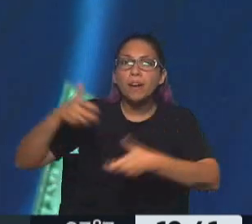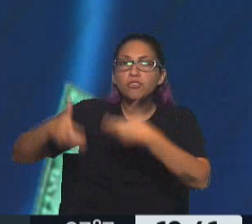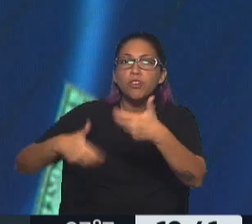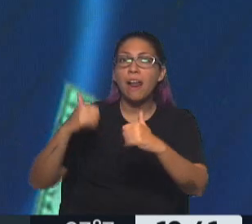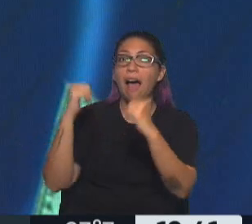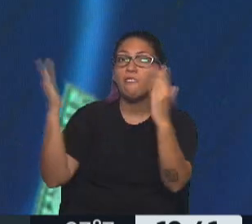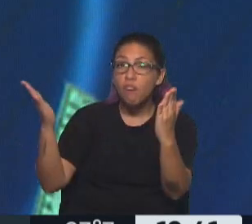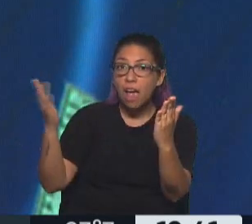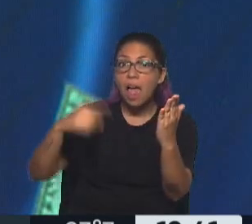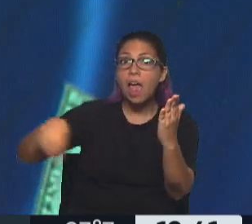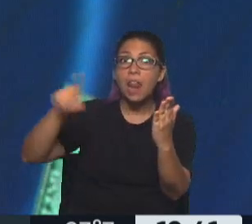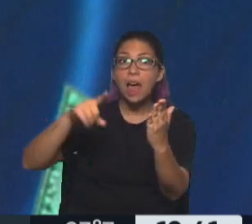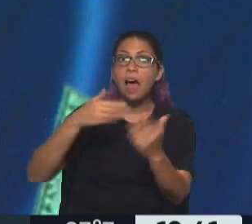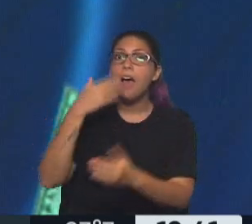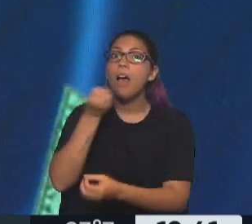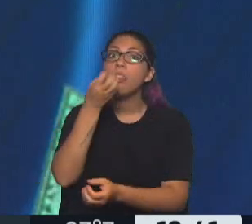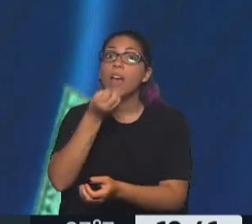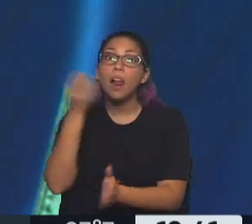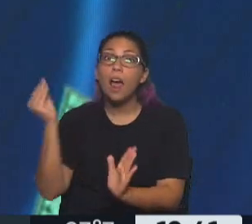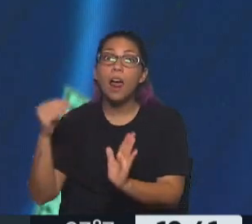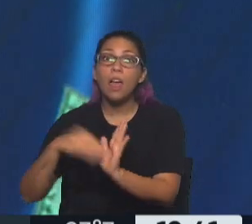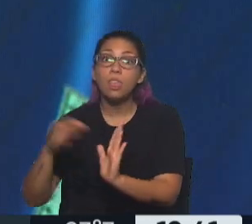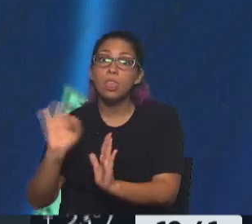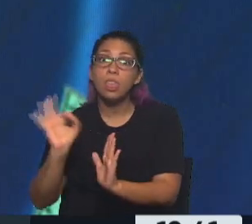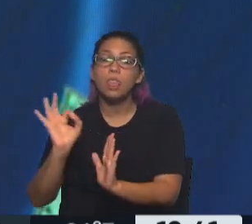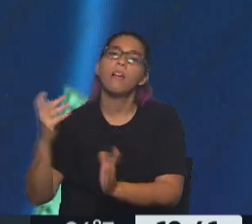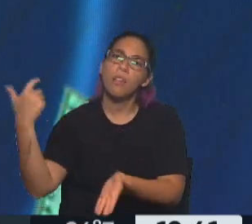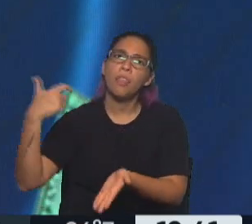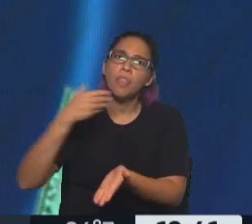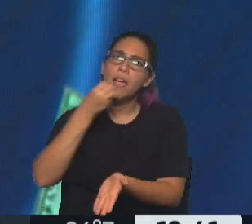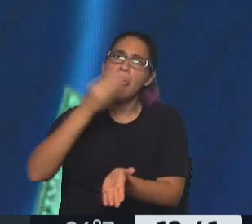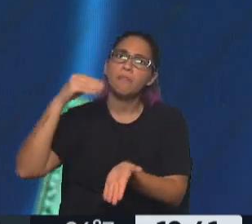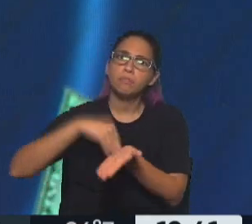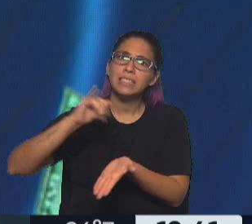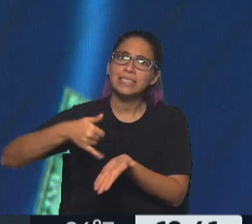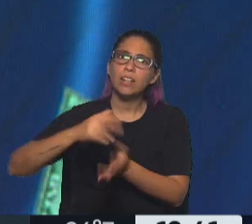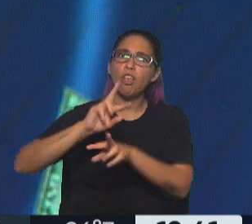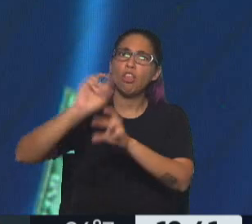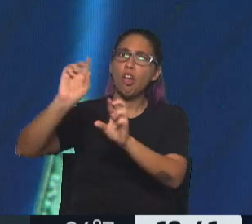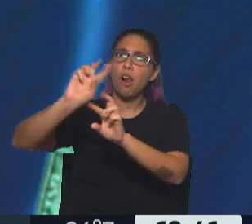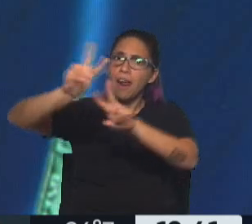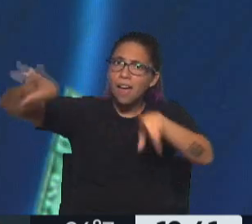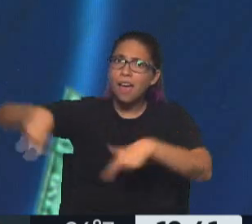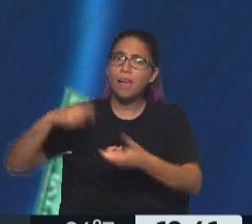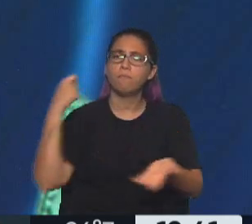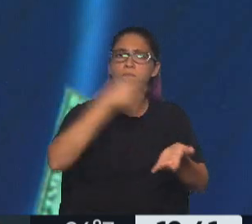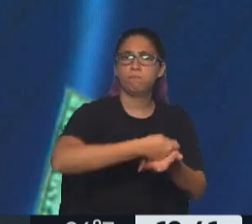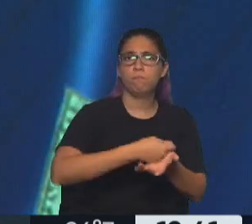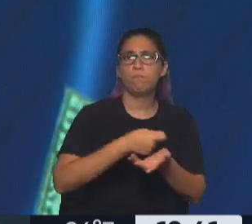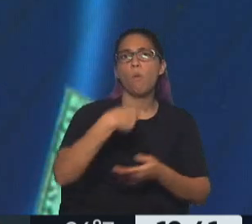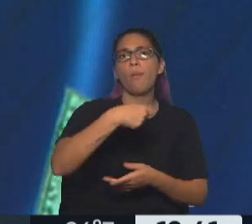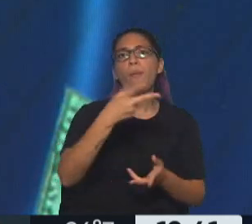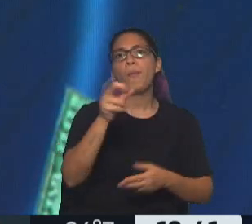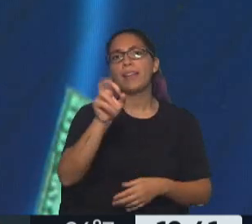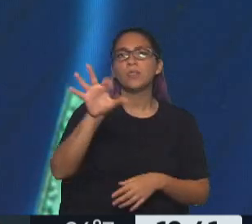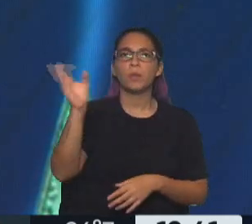exterior sin declarar, se avengan a declararlo y aporten en dólares a ese fondo con alícuotas que van del 20 al 50%.